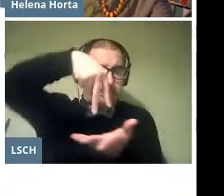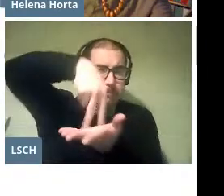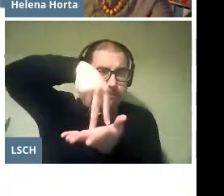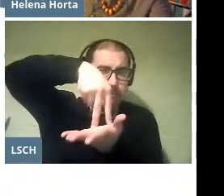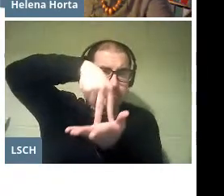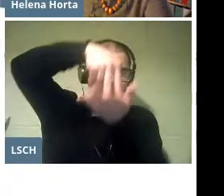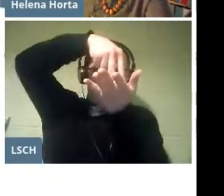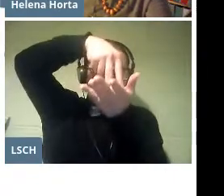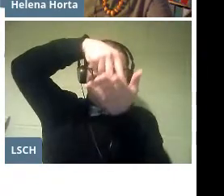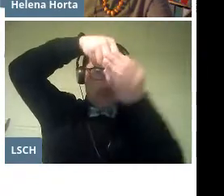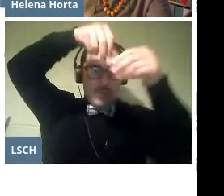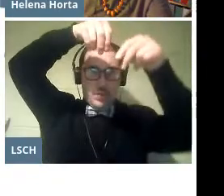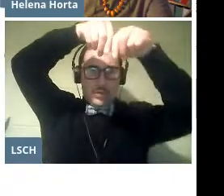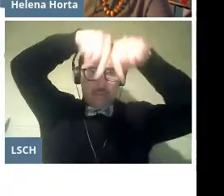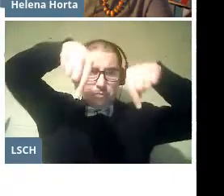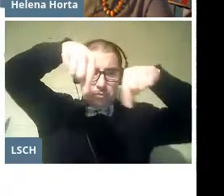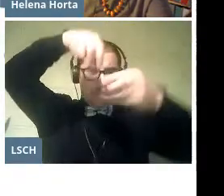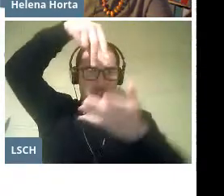primera